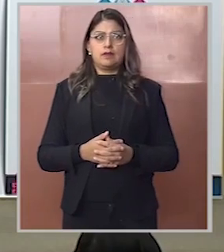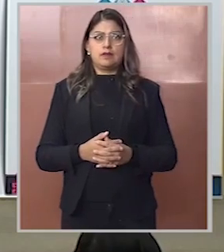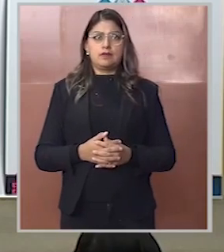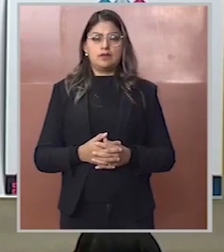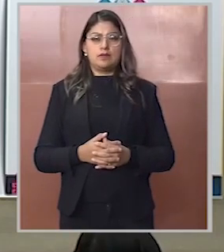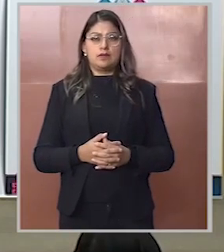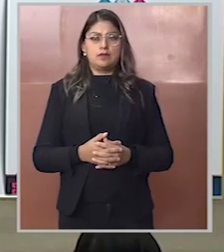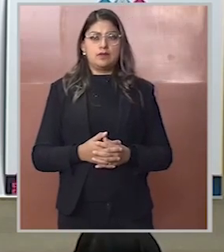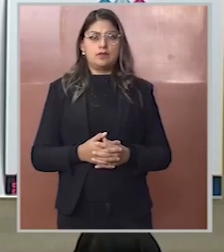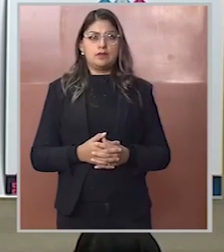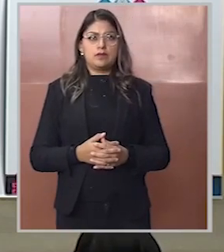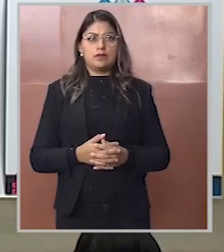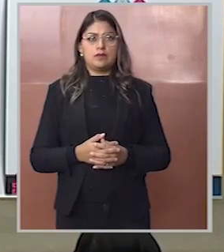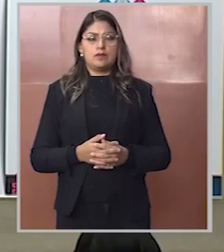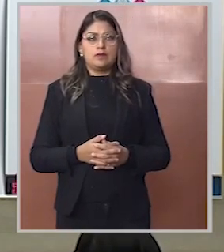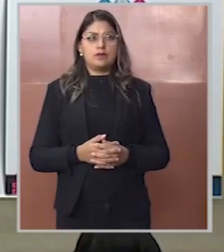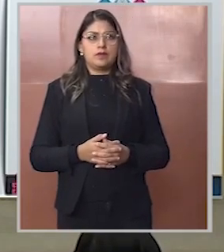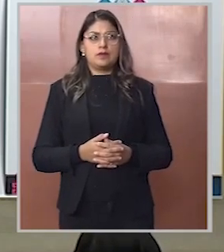intern